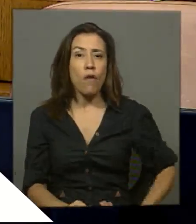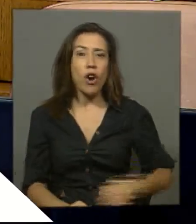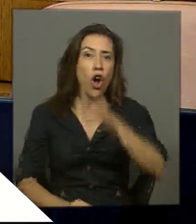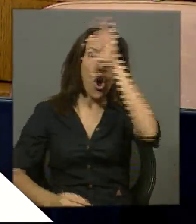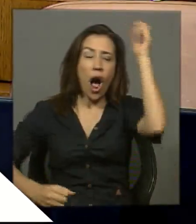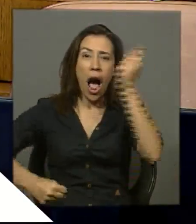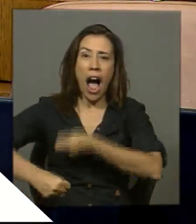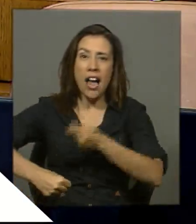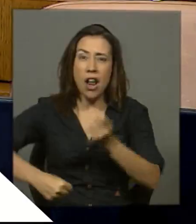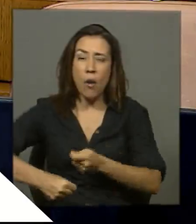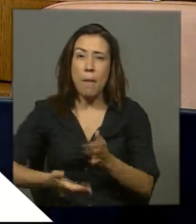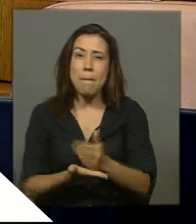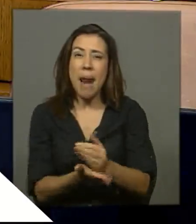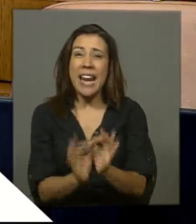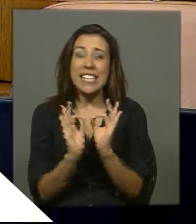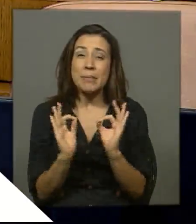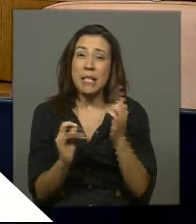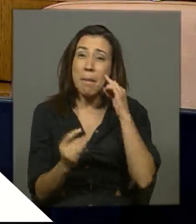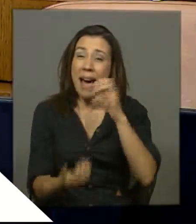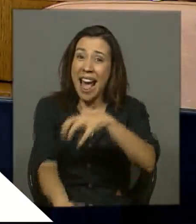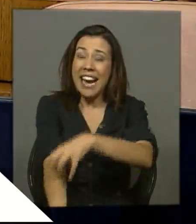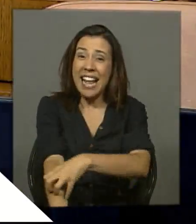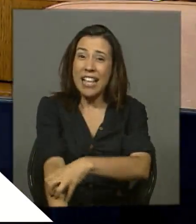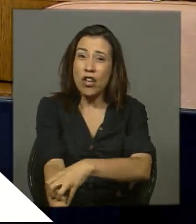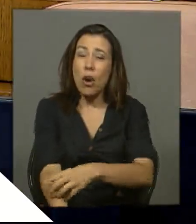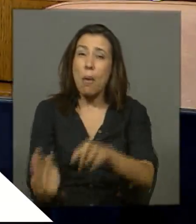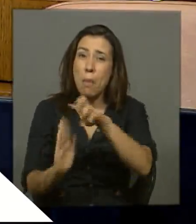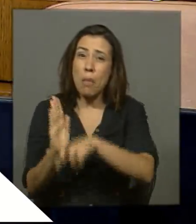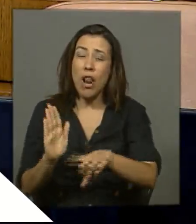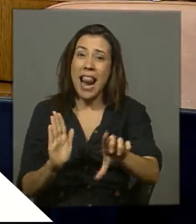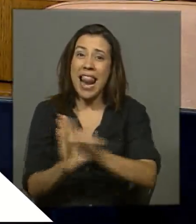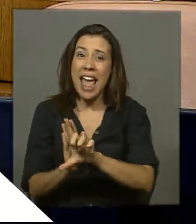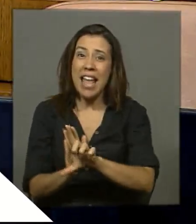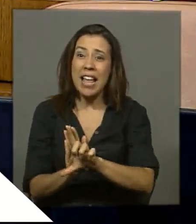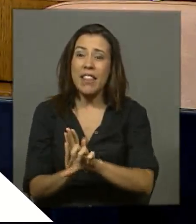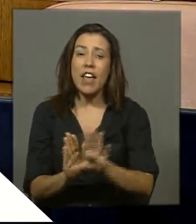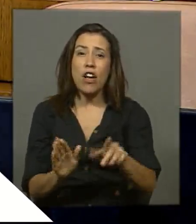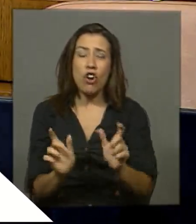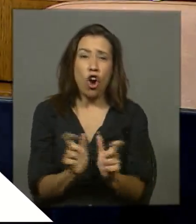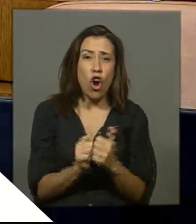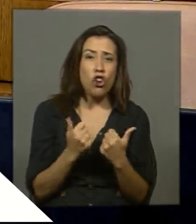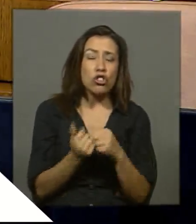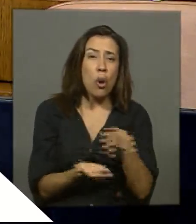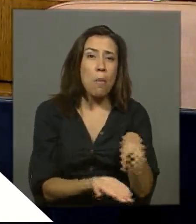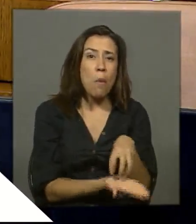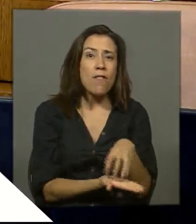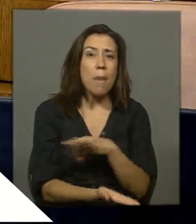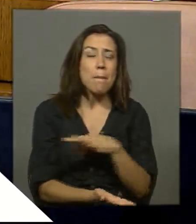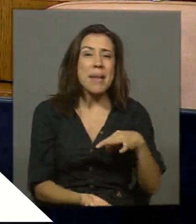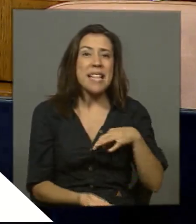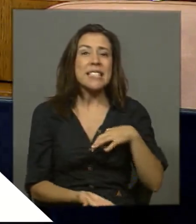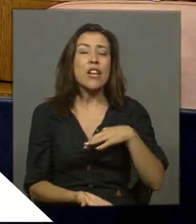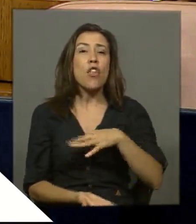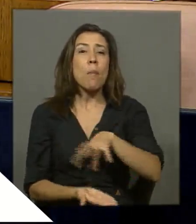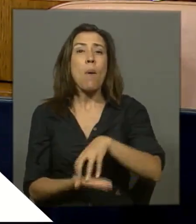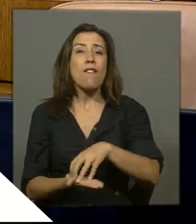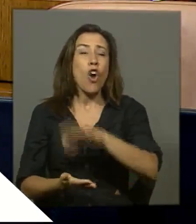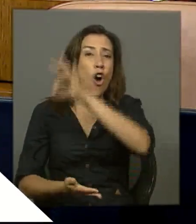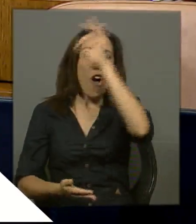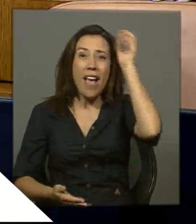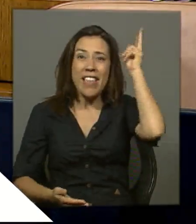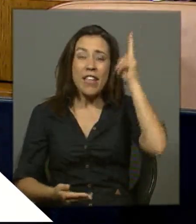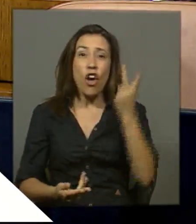araucanía con un plan especial para la región con proyectos de ley como el de los consejos de pueblos o el del Ministerio de pueblos indígenas